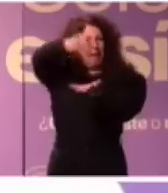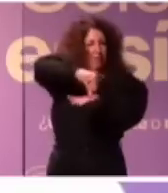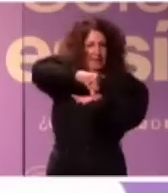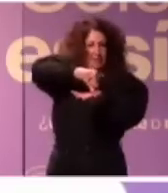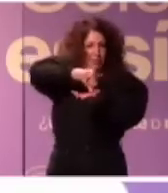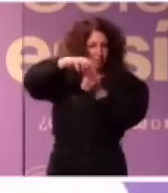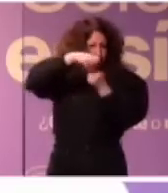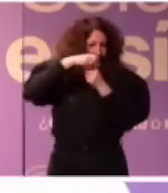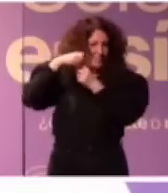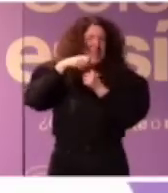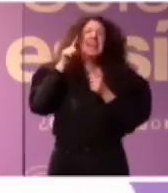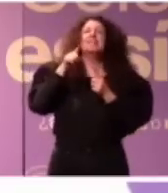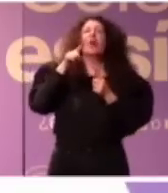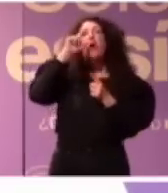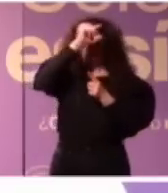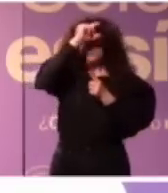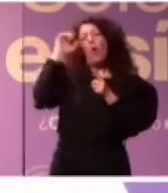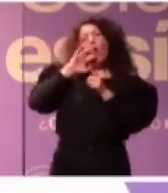cultura